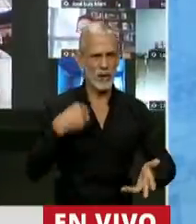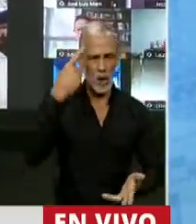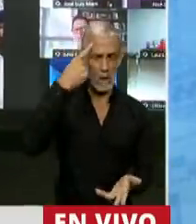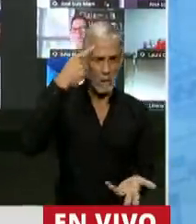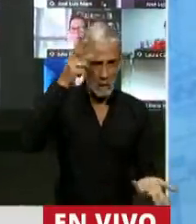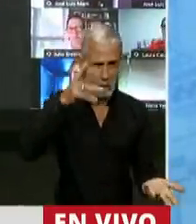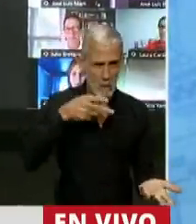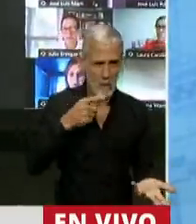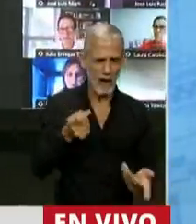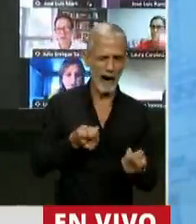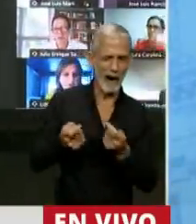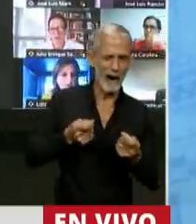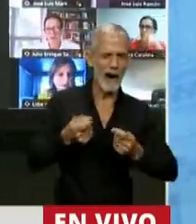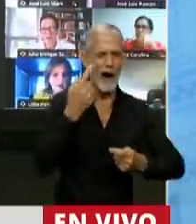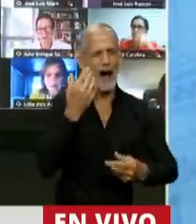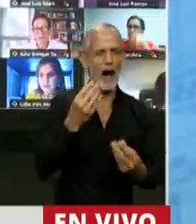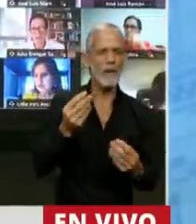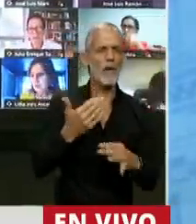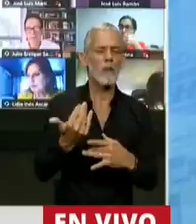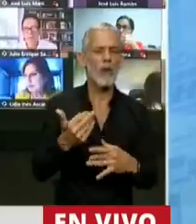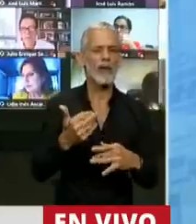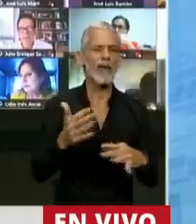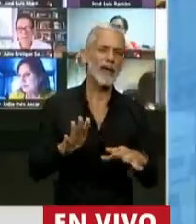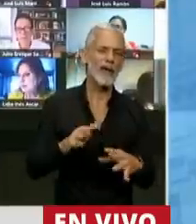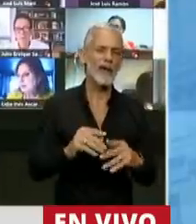ocurrió que era una maña para ver si podíamos empiojar un poco